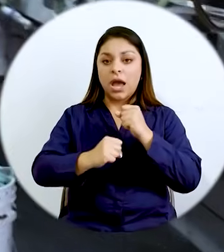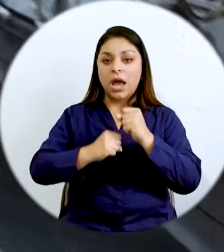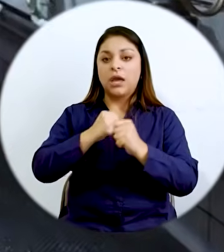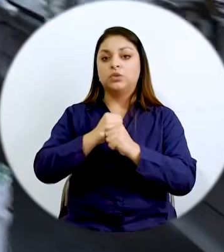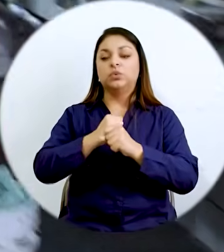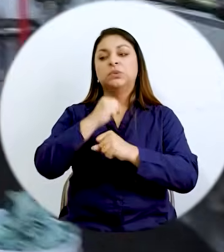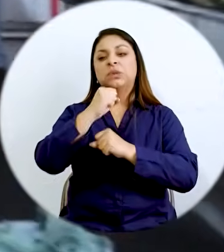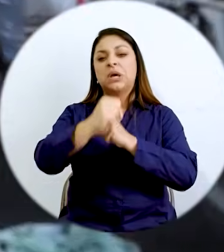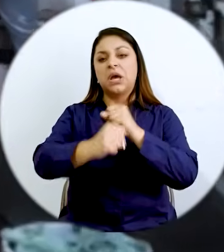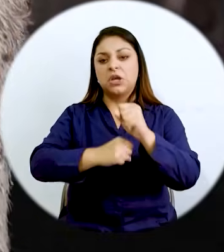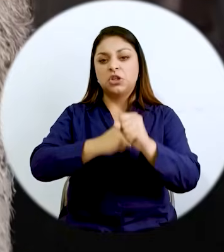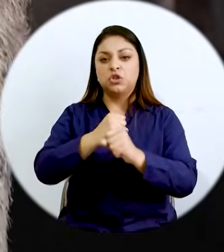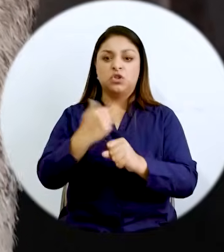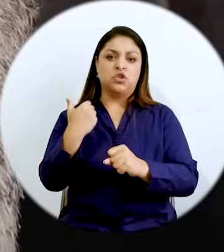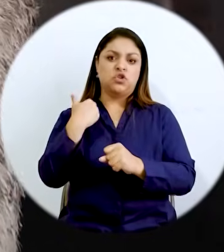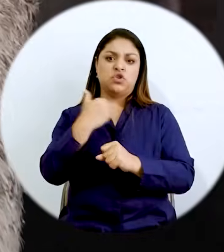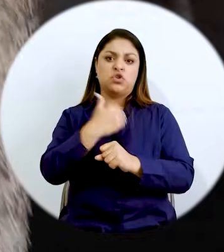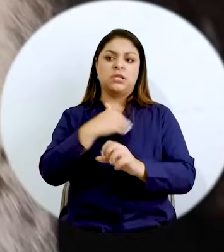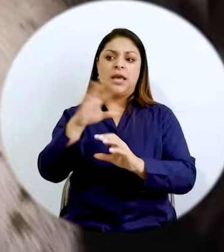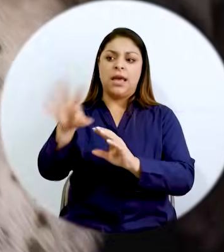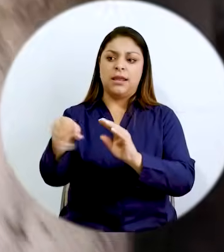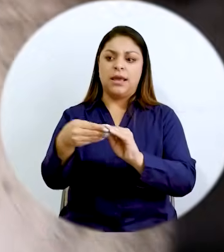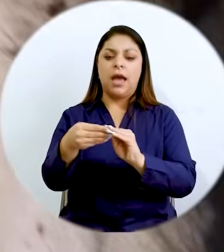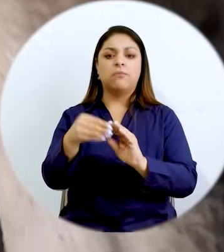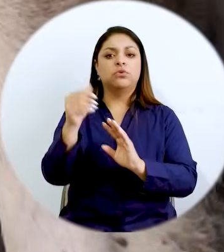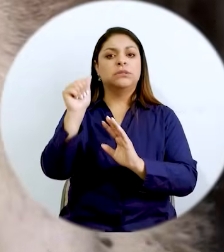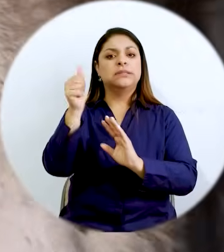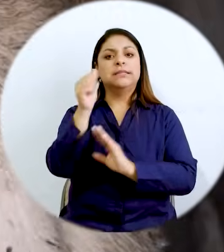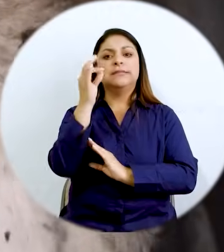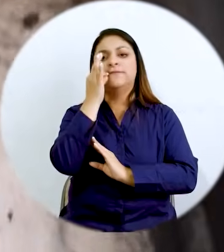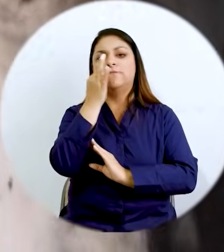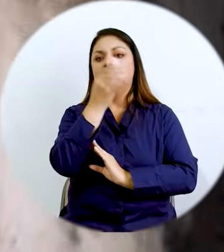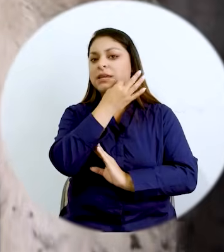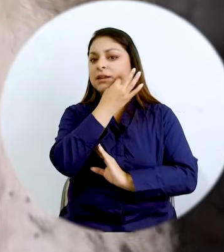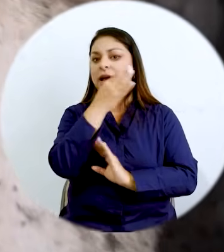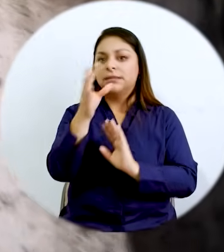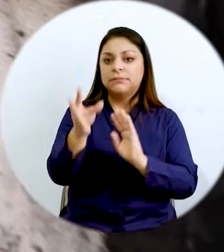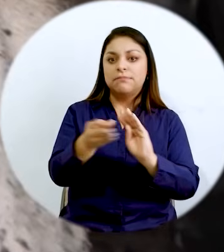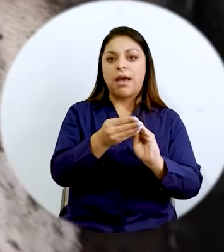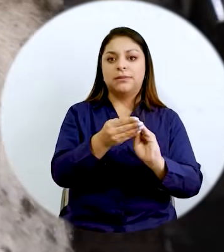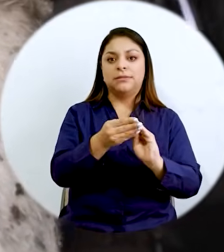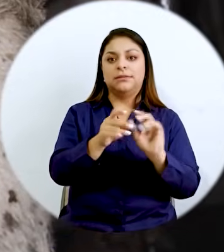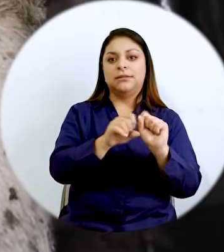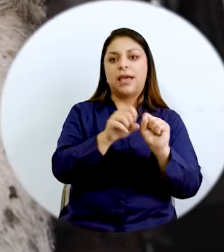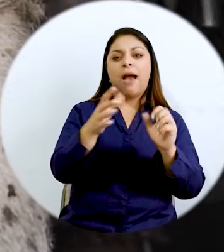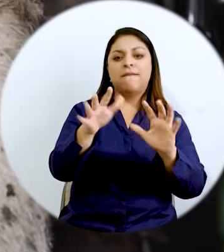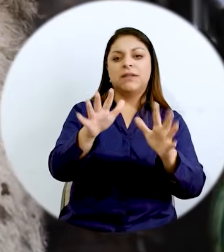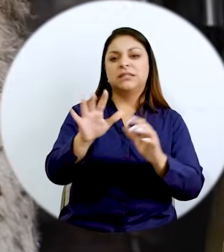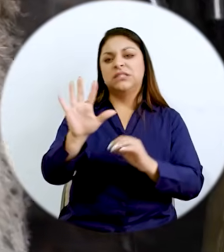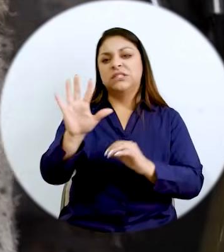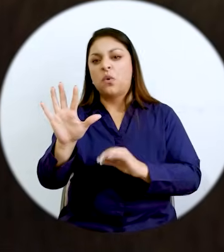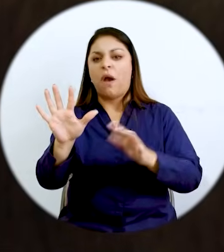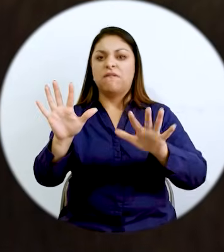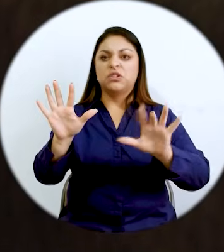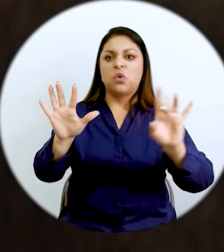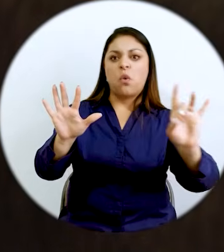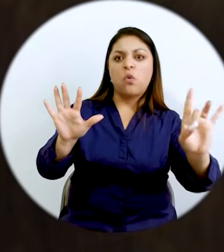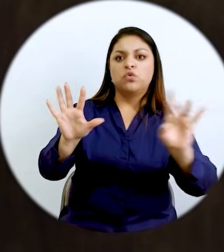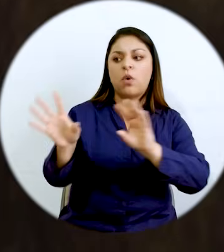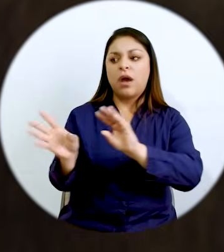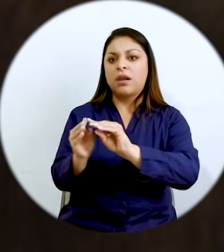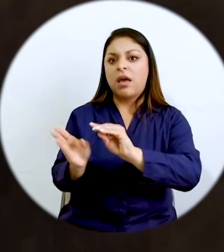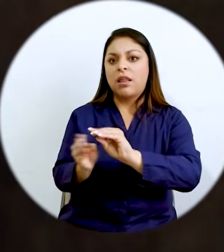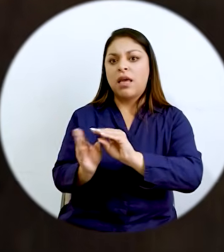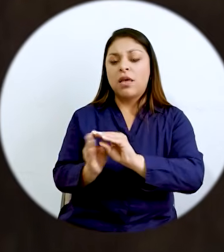que nosotros apenas agregábamos 10 fincas más al sistema. A veces 5, a veces 8, a veces 20.